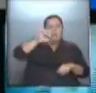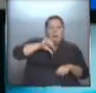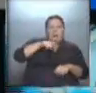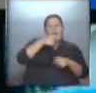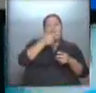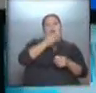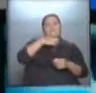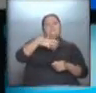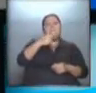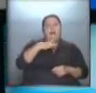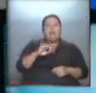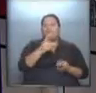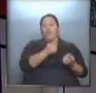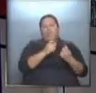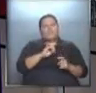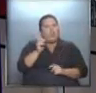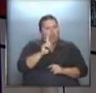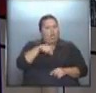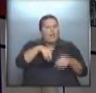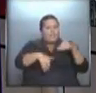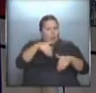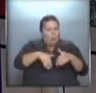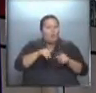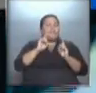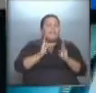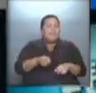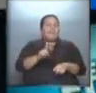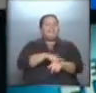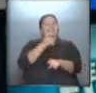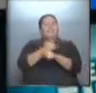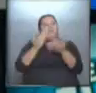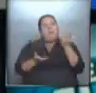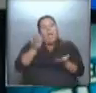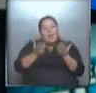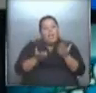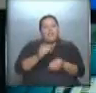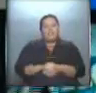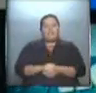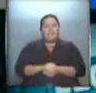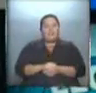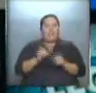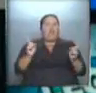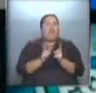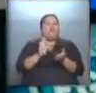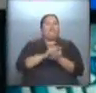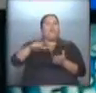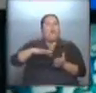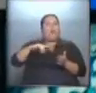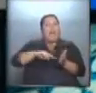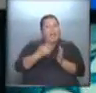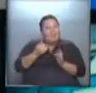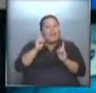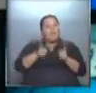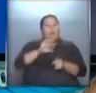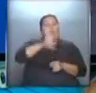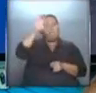las PASO en estas elecciones, que además habitualmente el análisis queda restringido, digamos, al ambiente más metropolitano, pero sin embargo en el